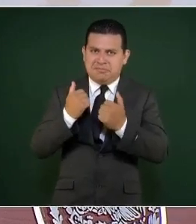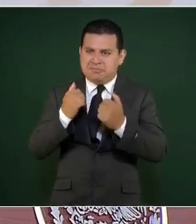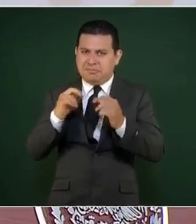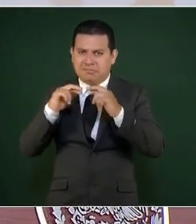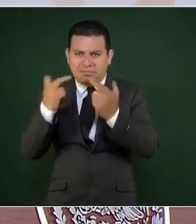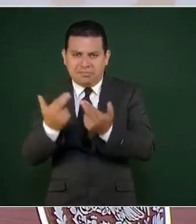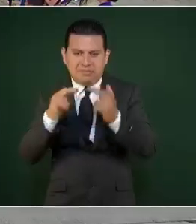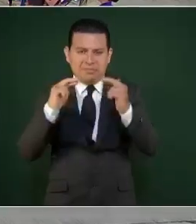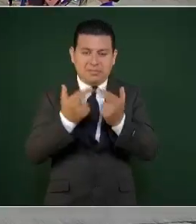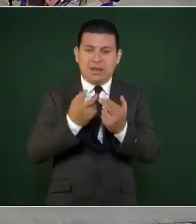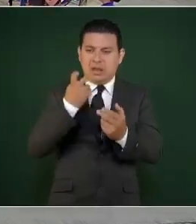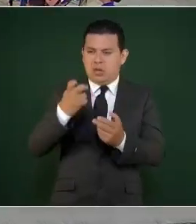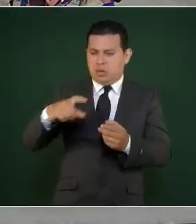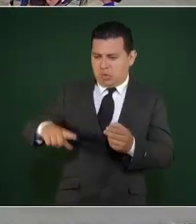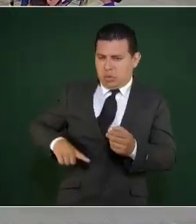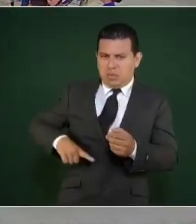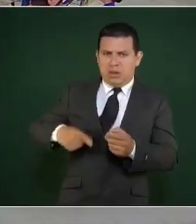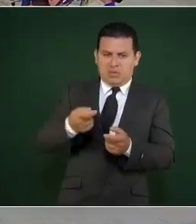un gobierno